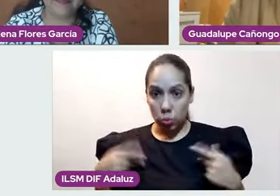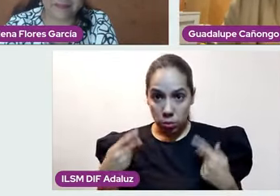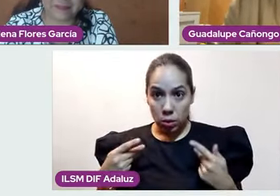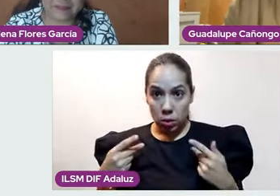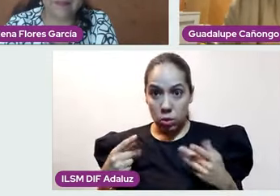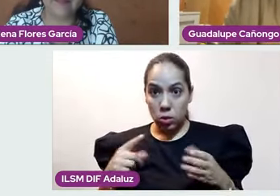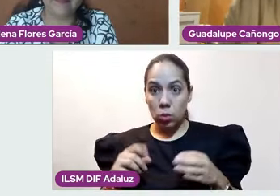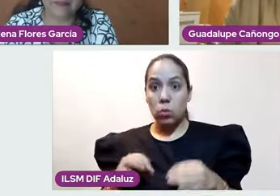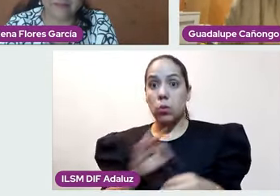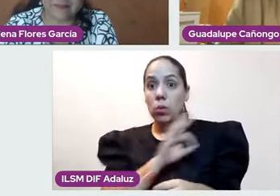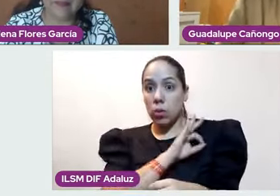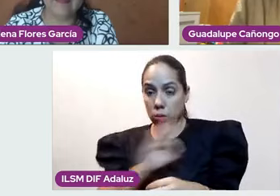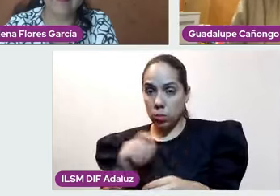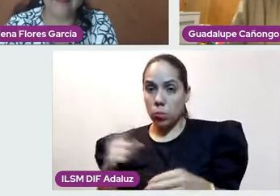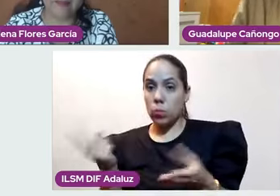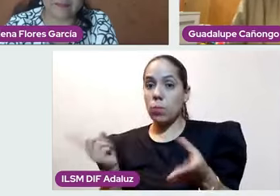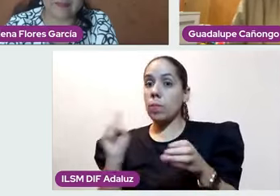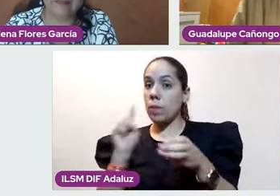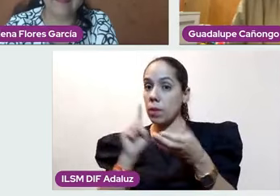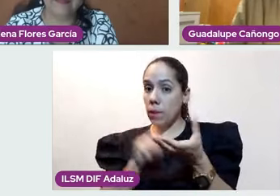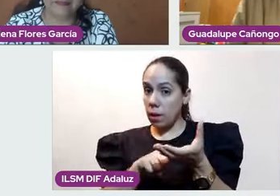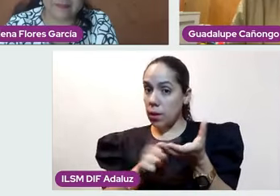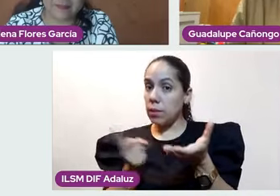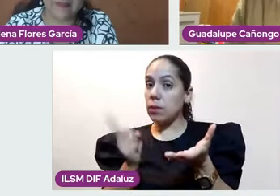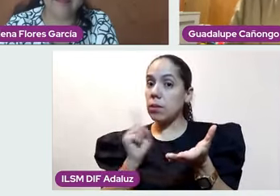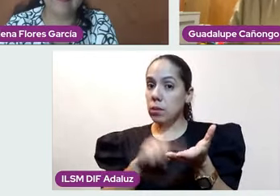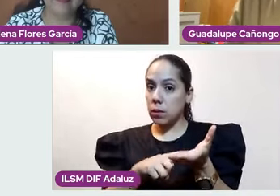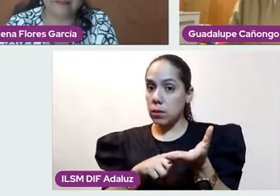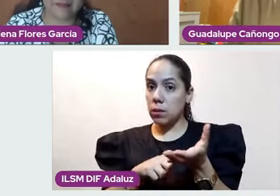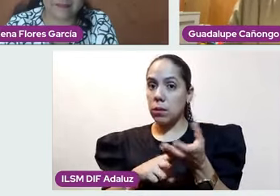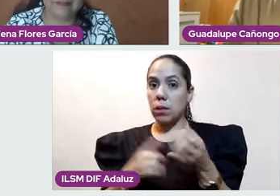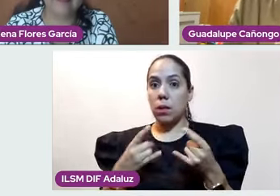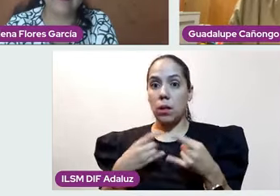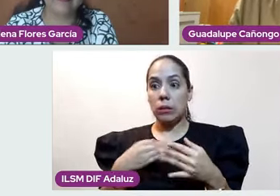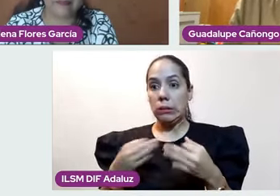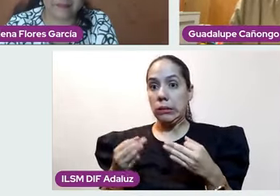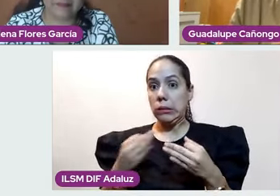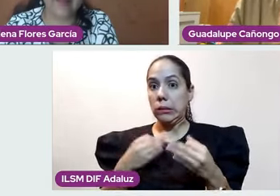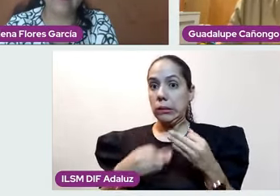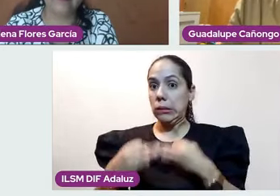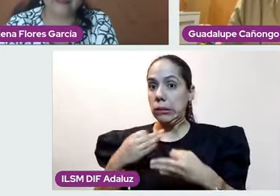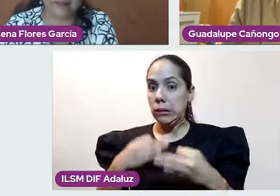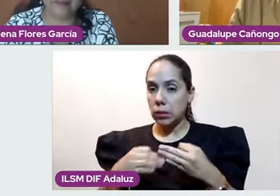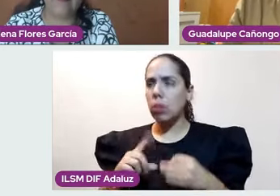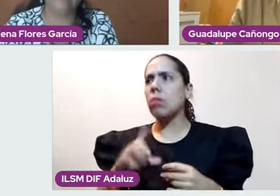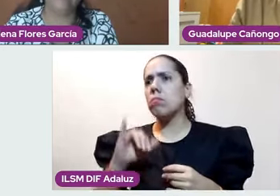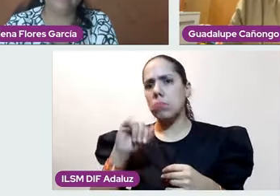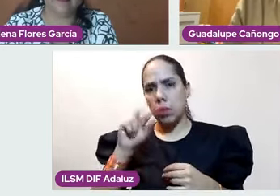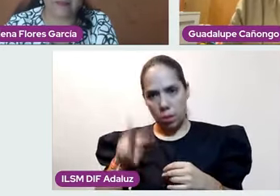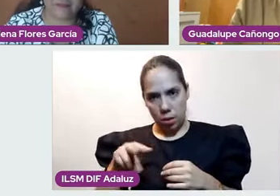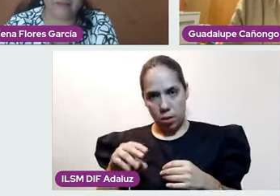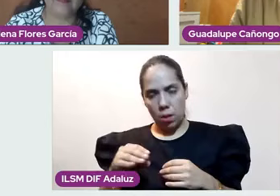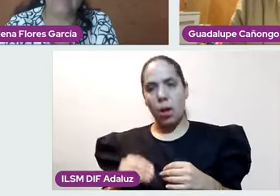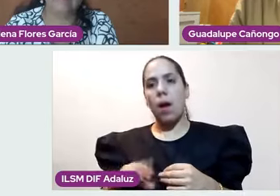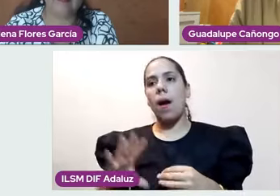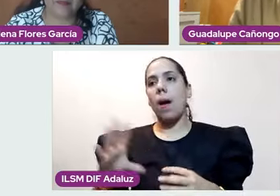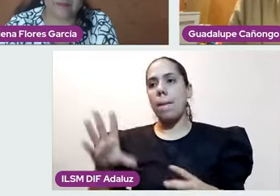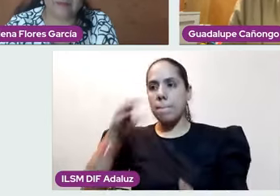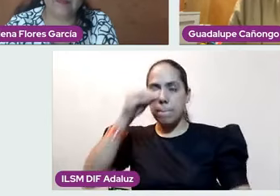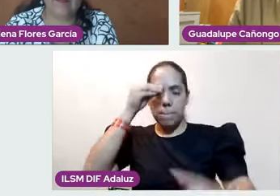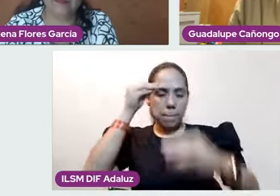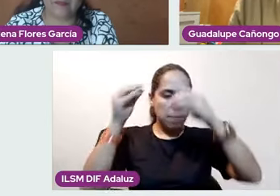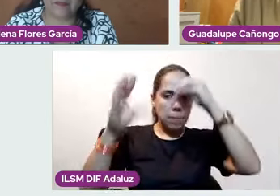que constantemente estarnos actualizando, aprendiendo, pero sí, muy, muy, de manera muy especial con